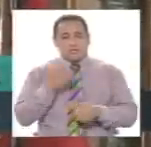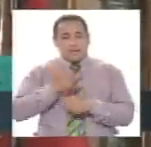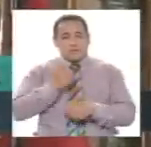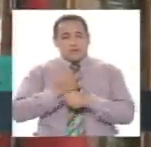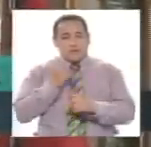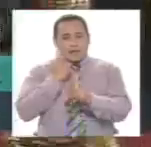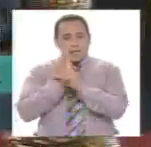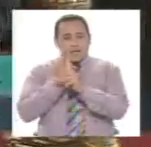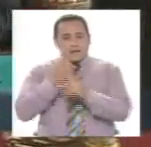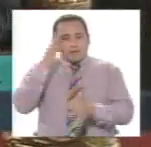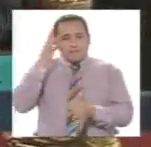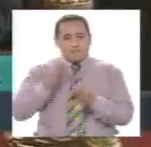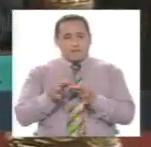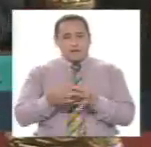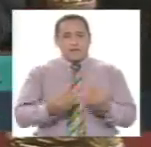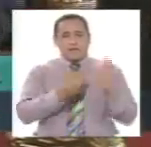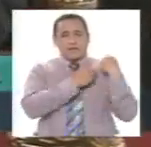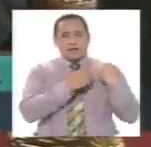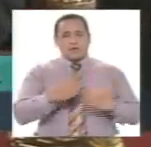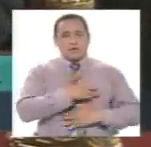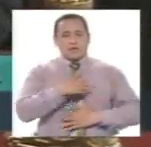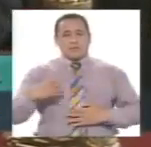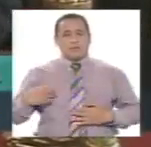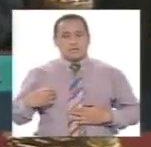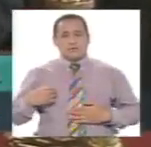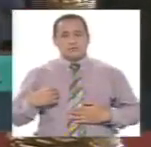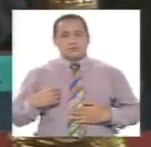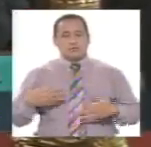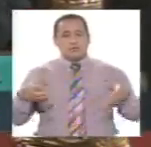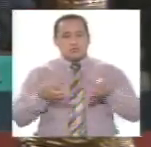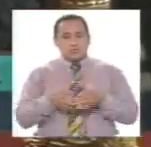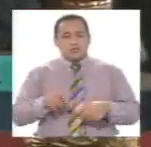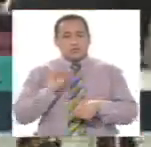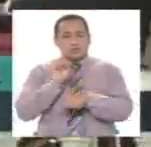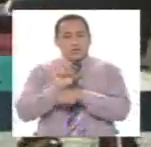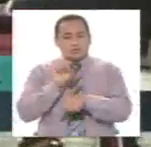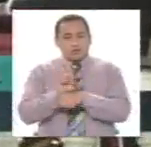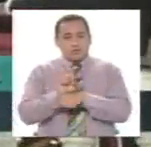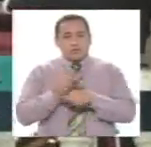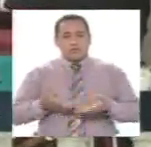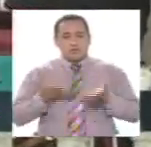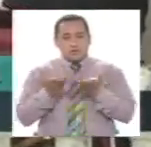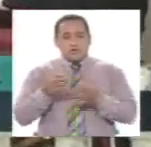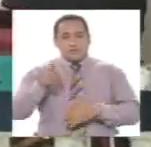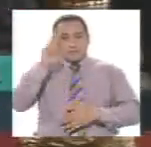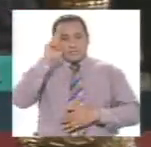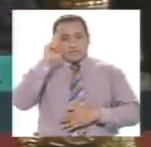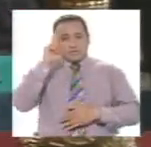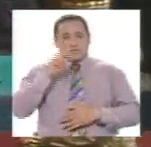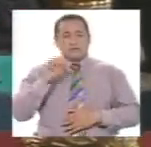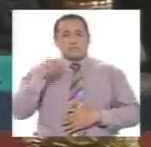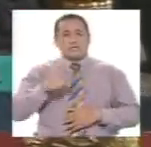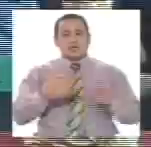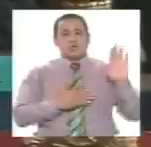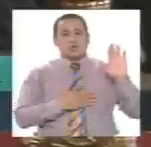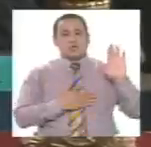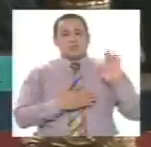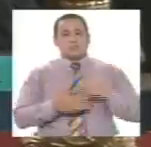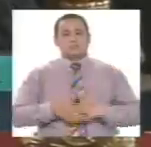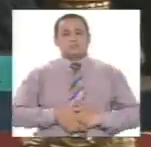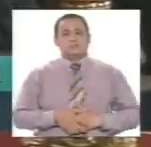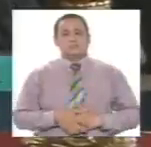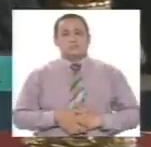desempeñar leal y fielmente el cargo de ministro de Estado en el despacho de Educación que os confío. Sí,